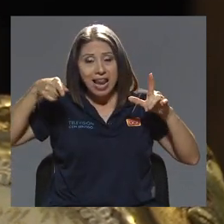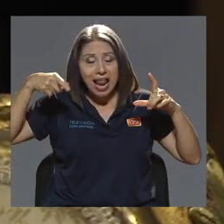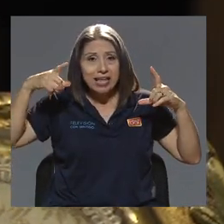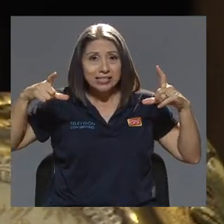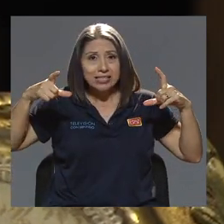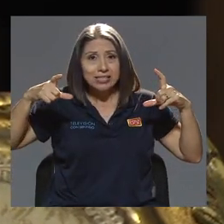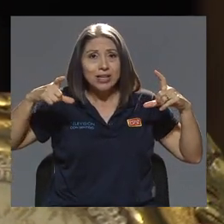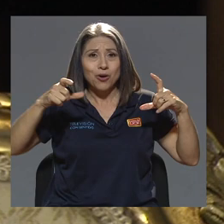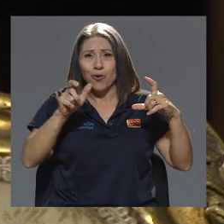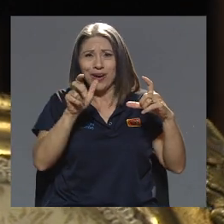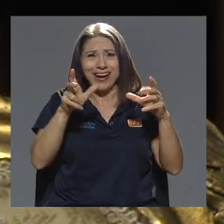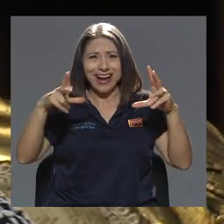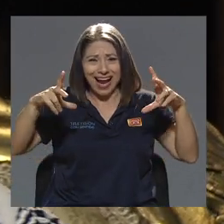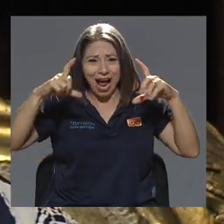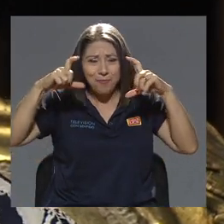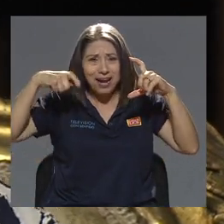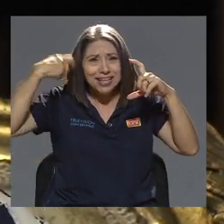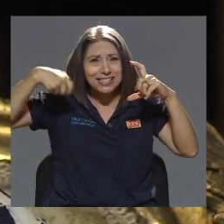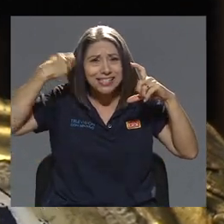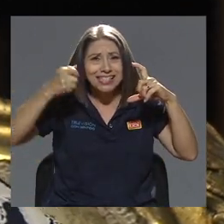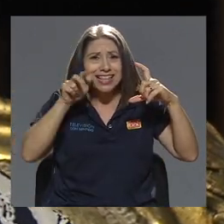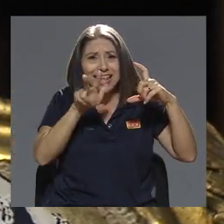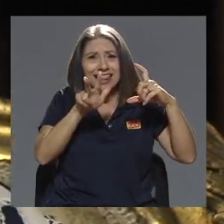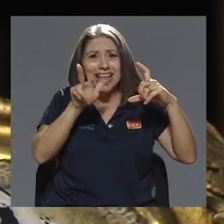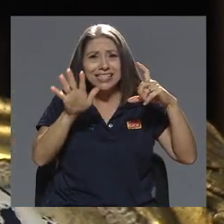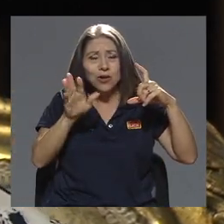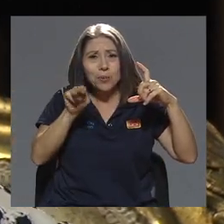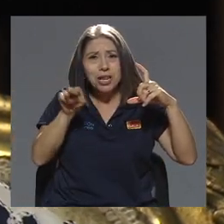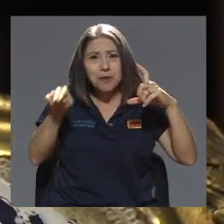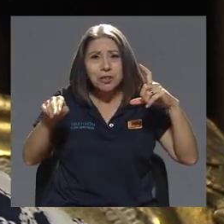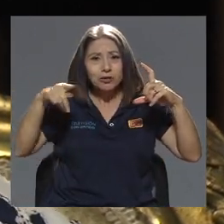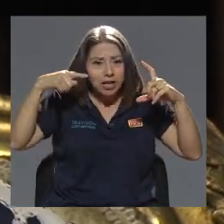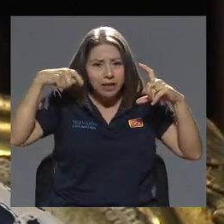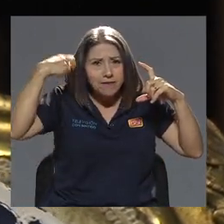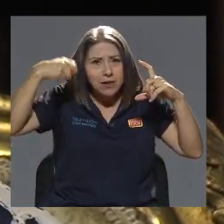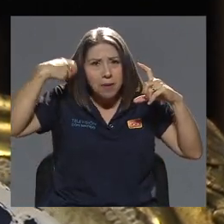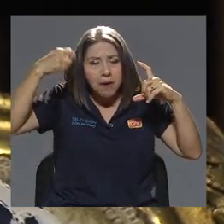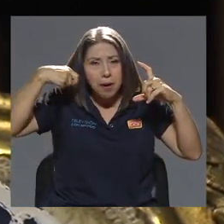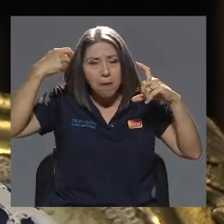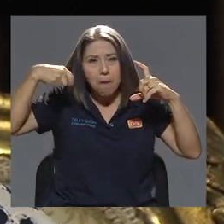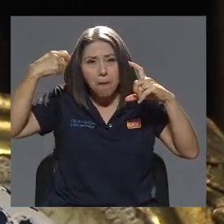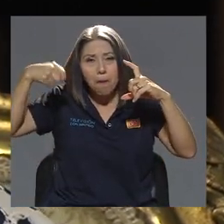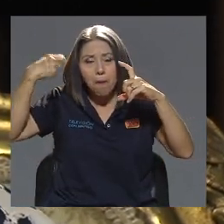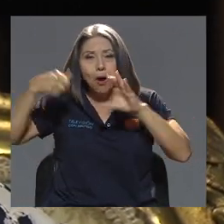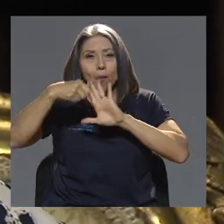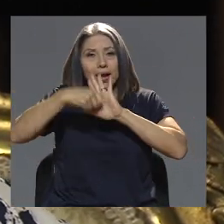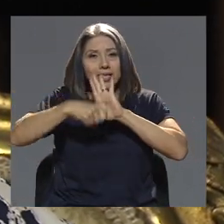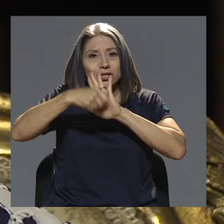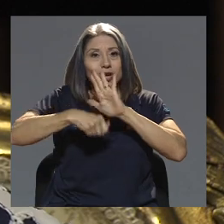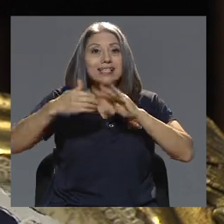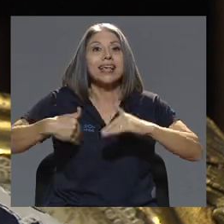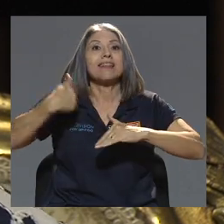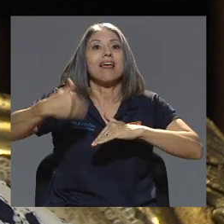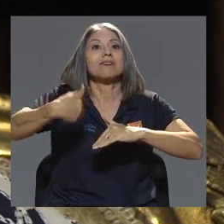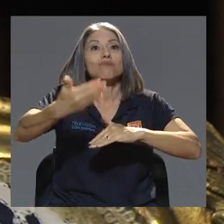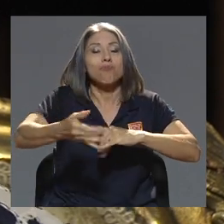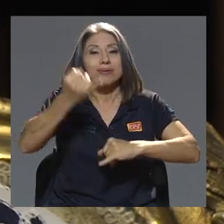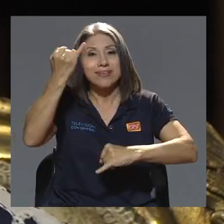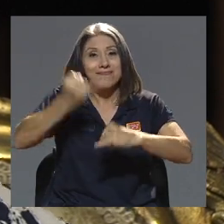cámaras enormes de 35 milímetros, filmaba las operaciones, y después los fines de semana, él y